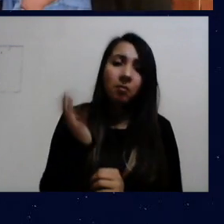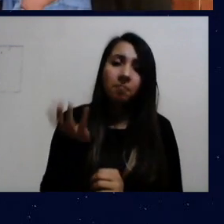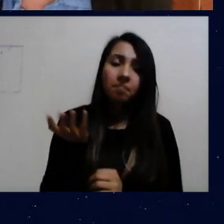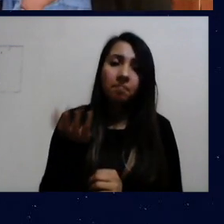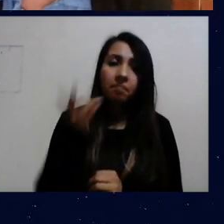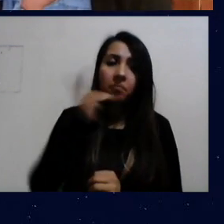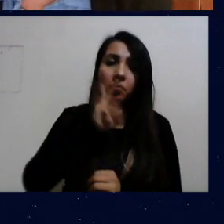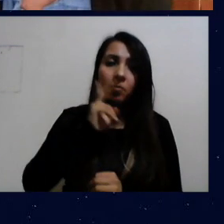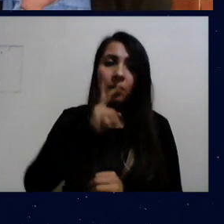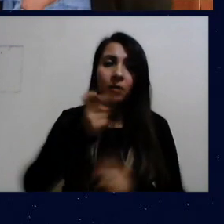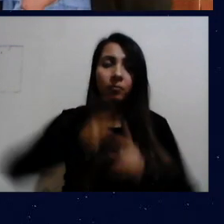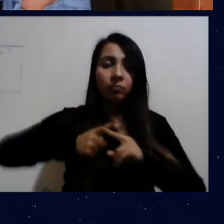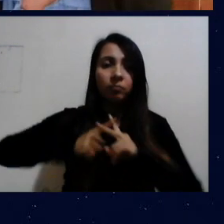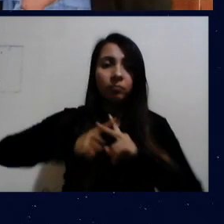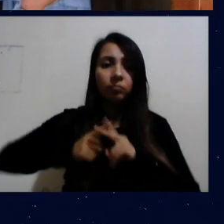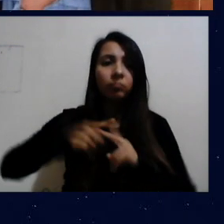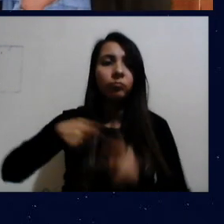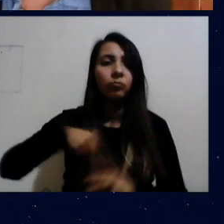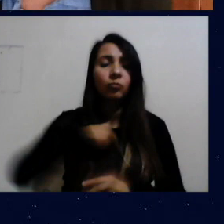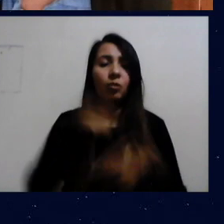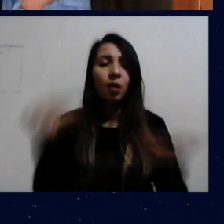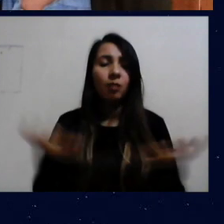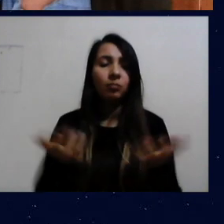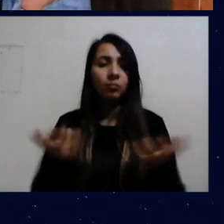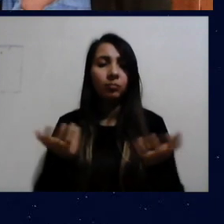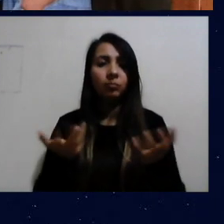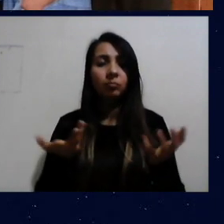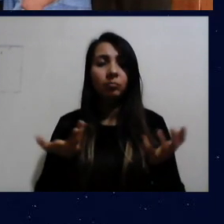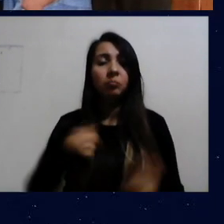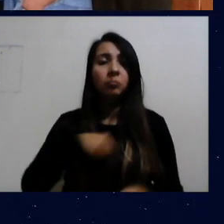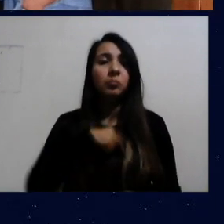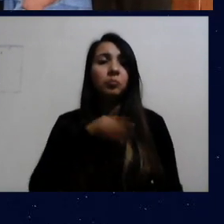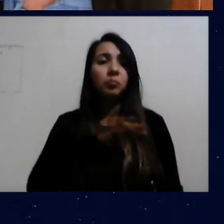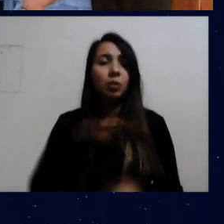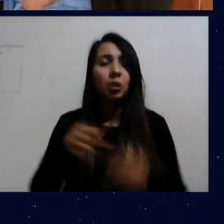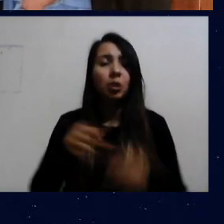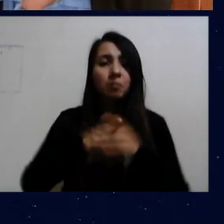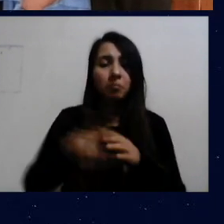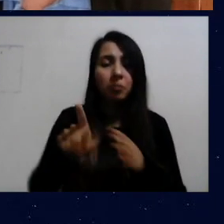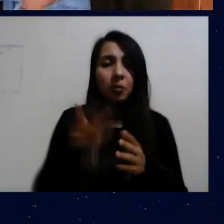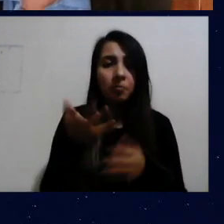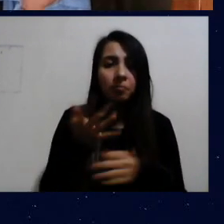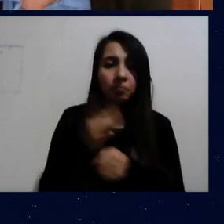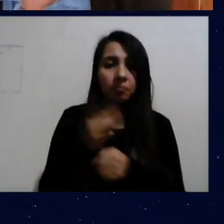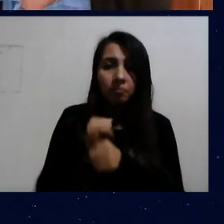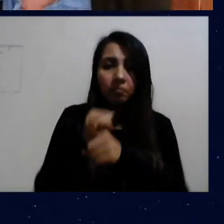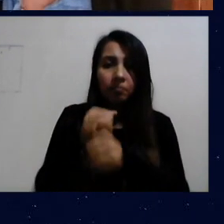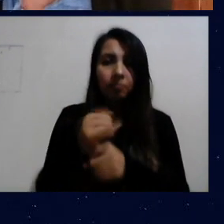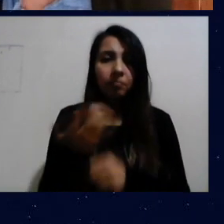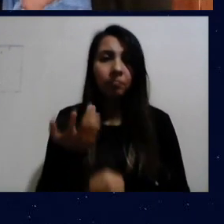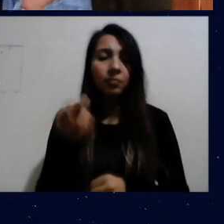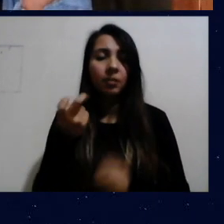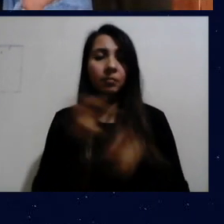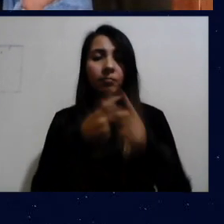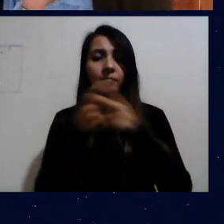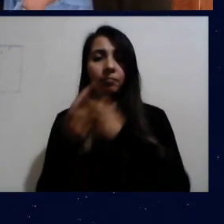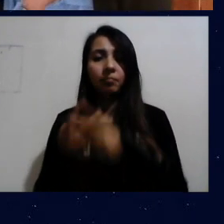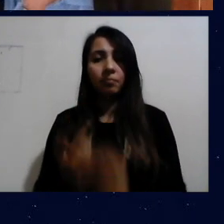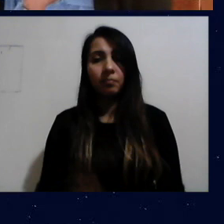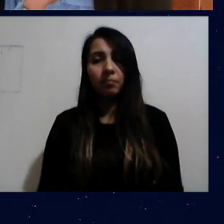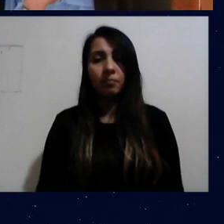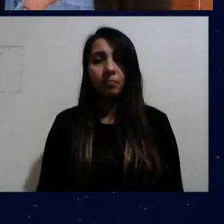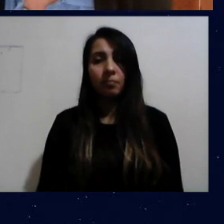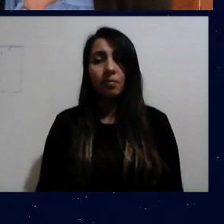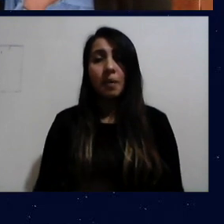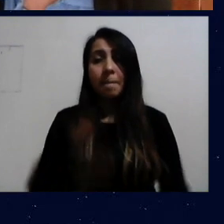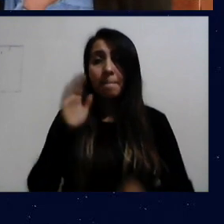los podemos intentar repetir con la estrella Barnard. Cuanto más cerca, mejor. El problema